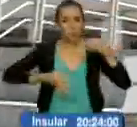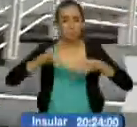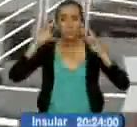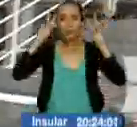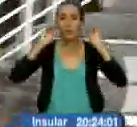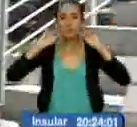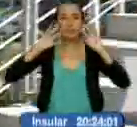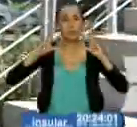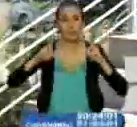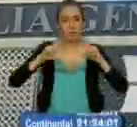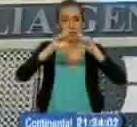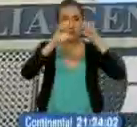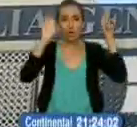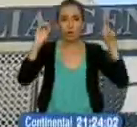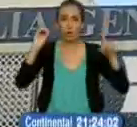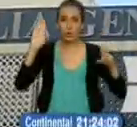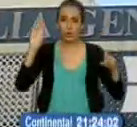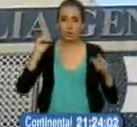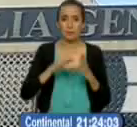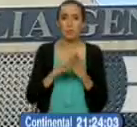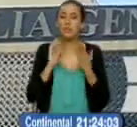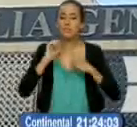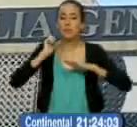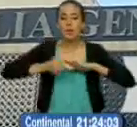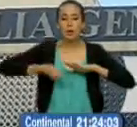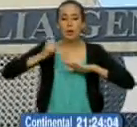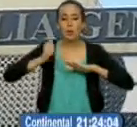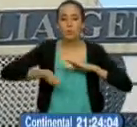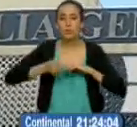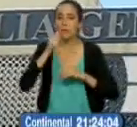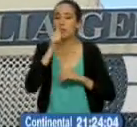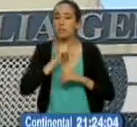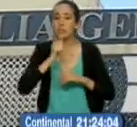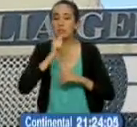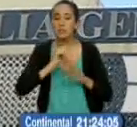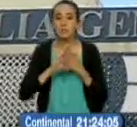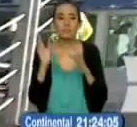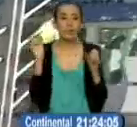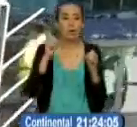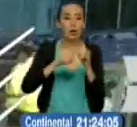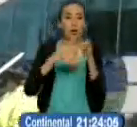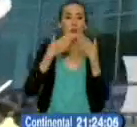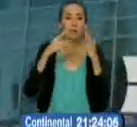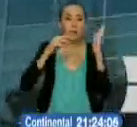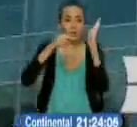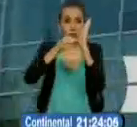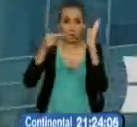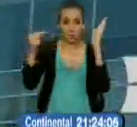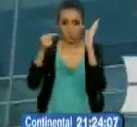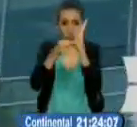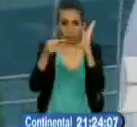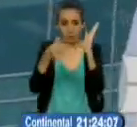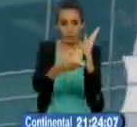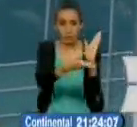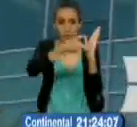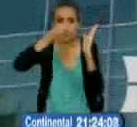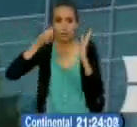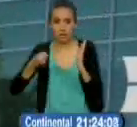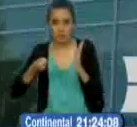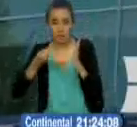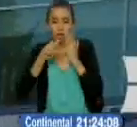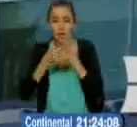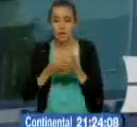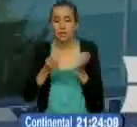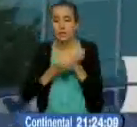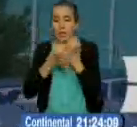de la constructora Odebrecht. En una audiencia privada se realizó la extracción de la información de una memoria USB remitida por la